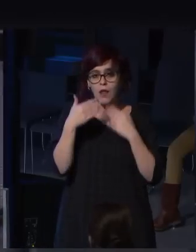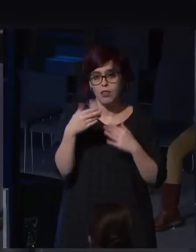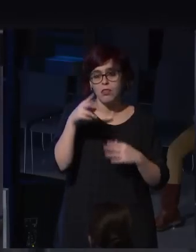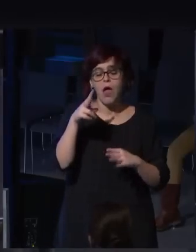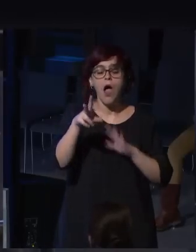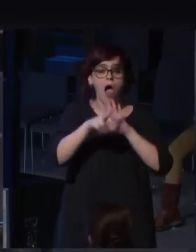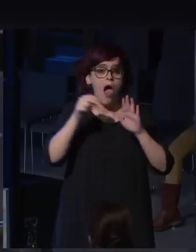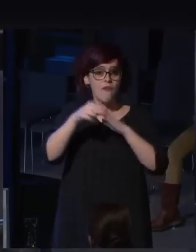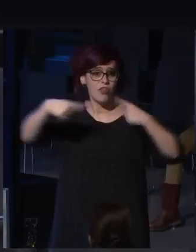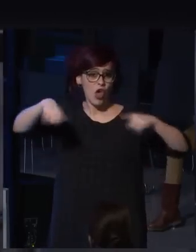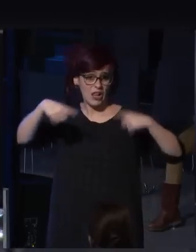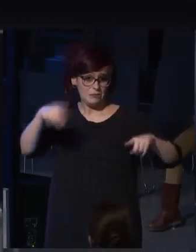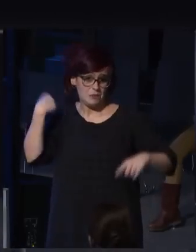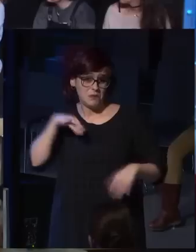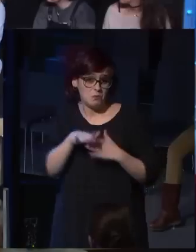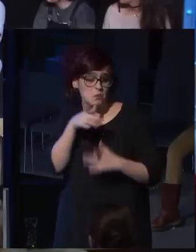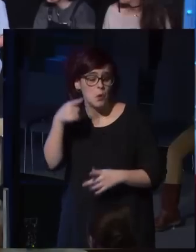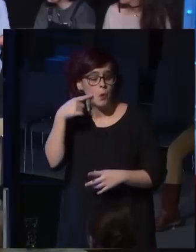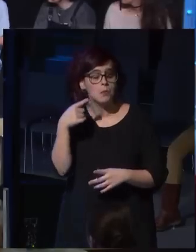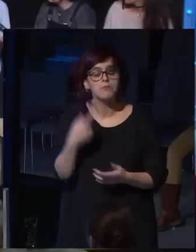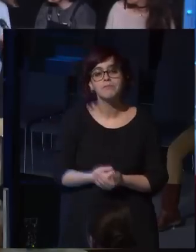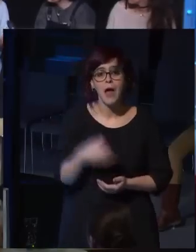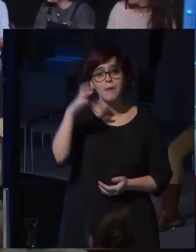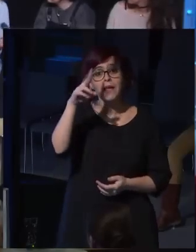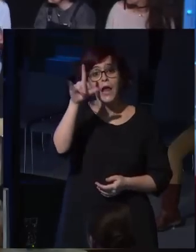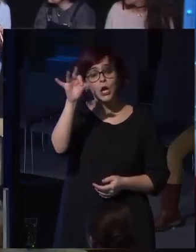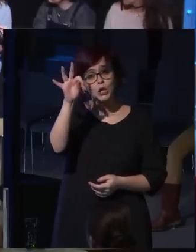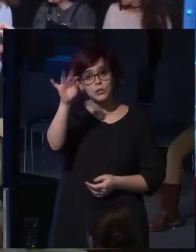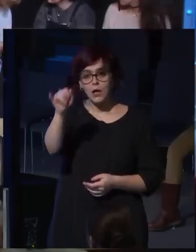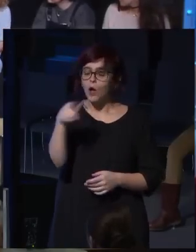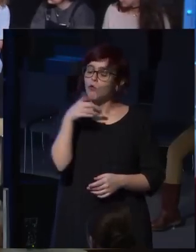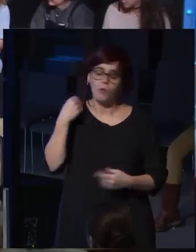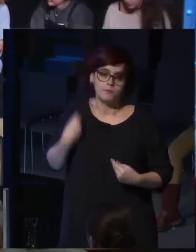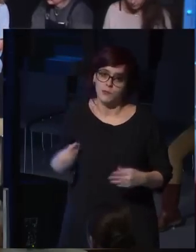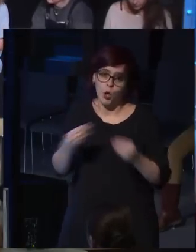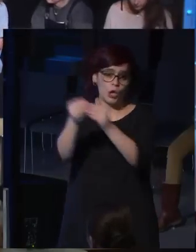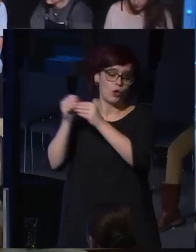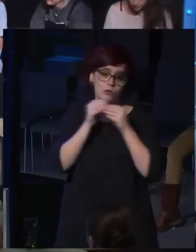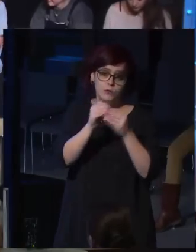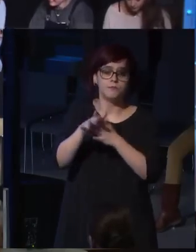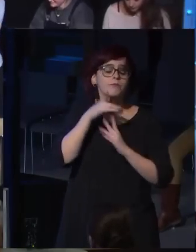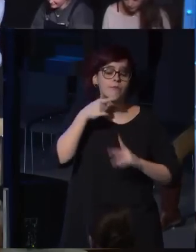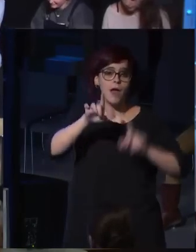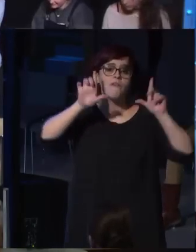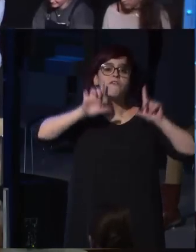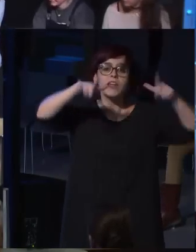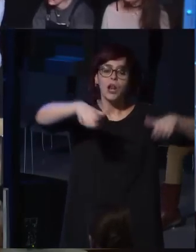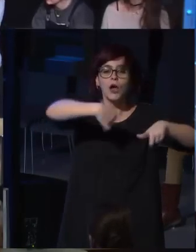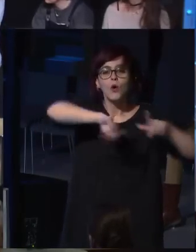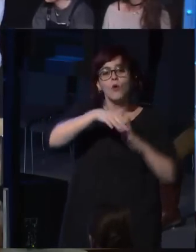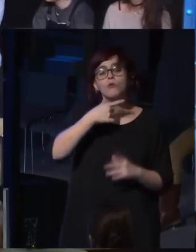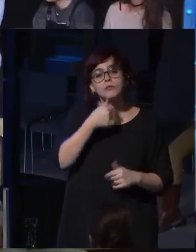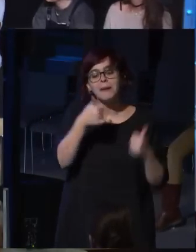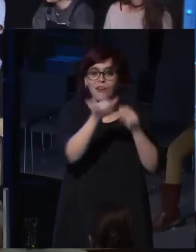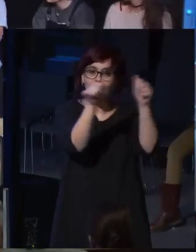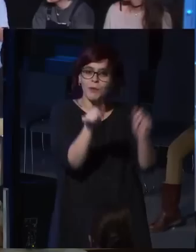videoclips. Carlota. Es que un poco lo mismo que todos. O sea, vinilo... me gusta más el formato del